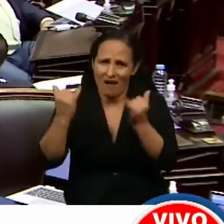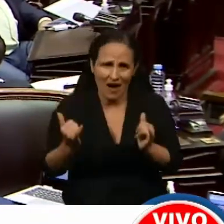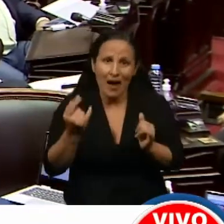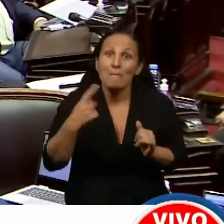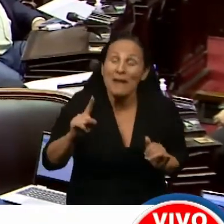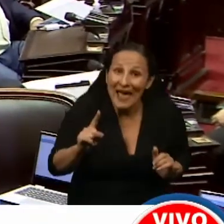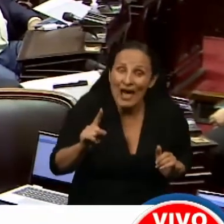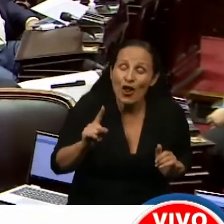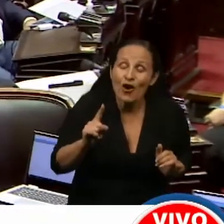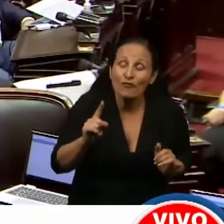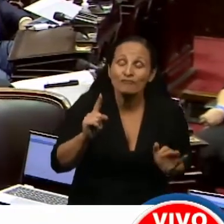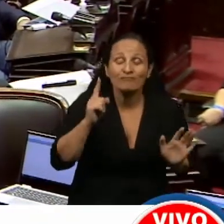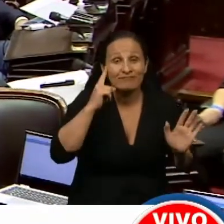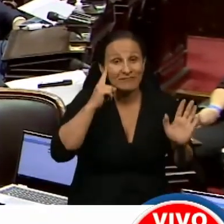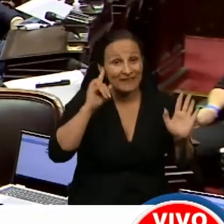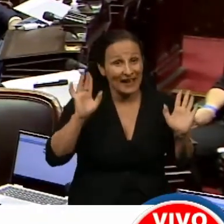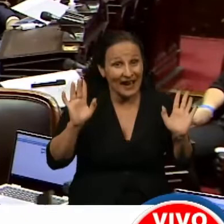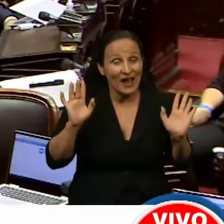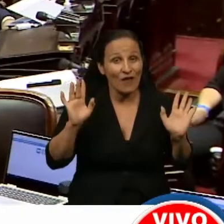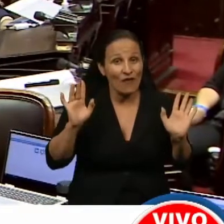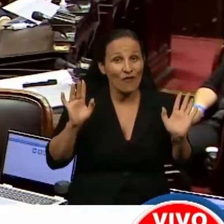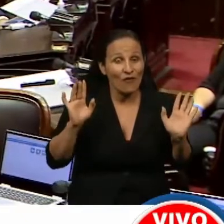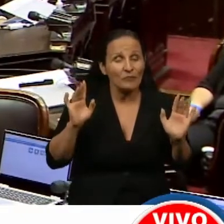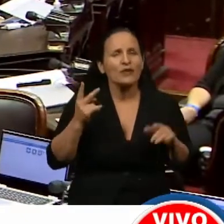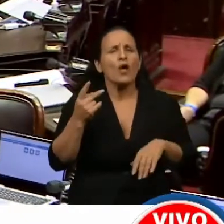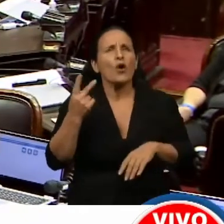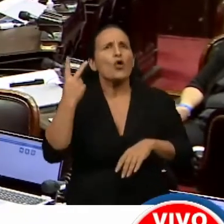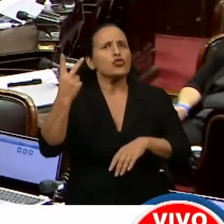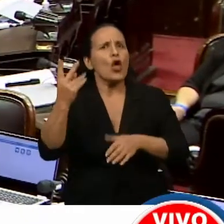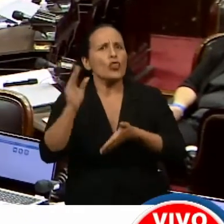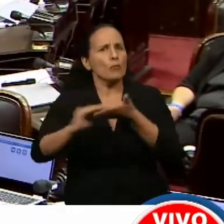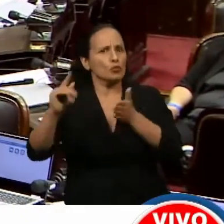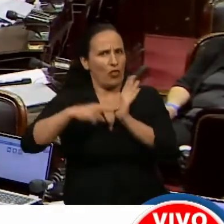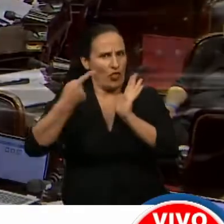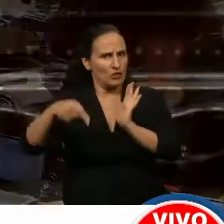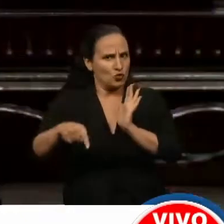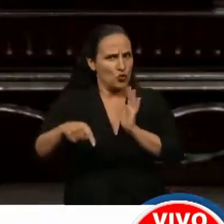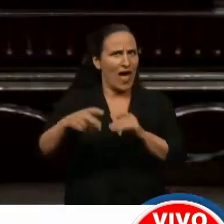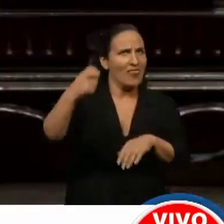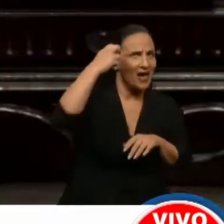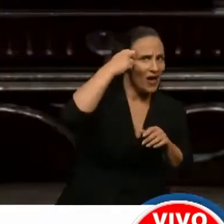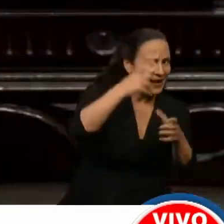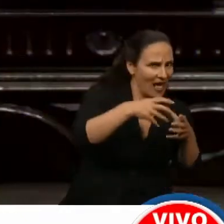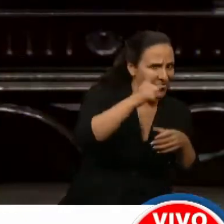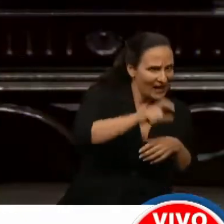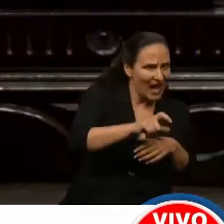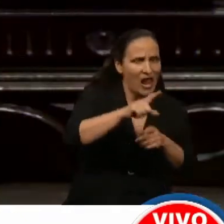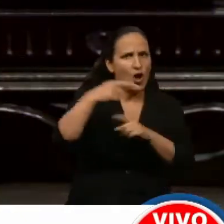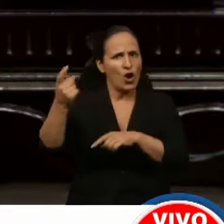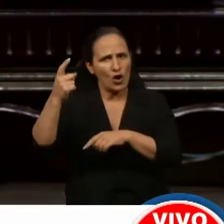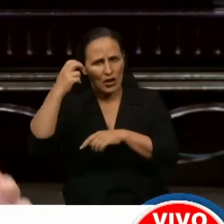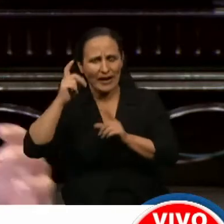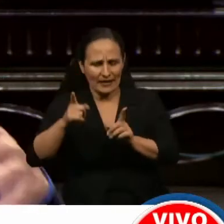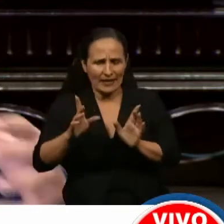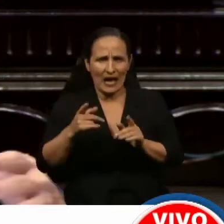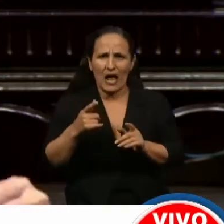que, salvo si la palabra de dos diputados de la Ciudad de Buenos Aires, una radical y otro radical, que escuché,